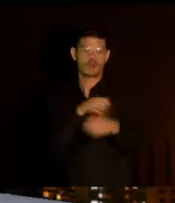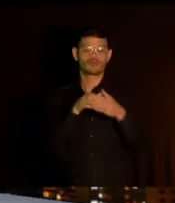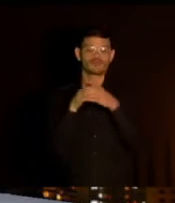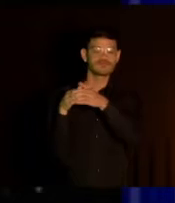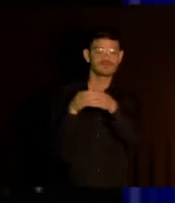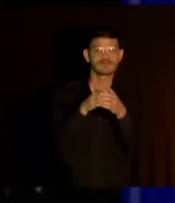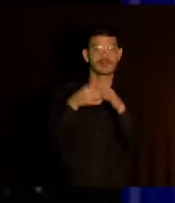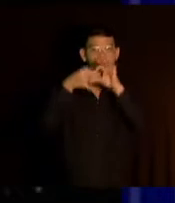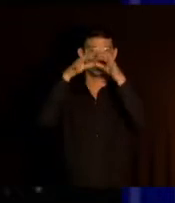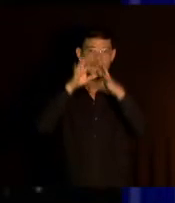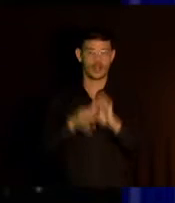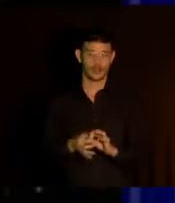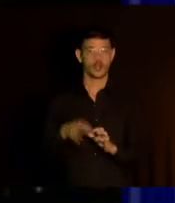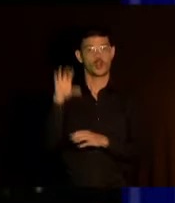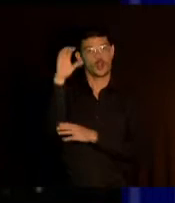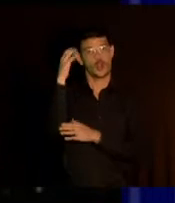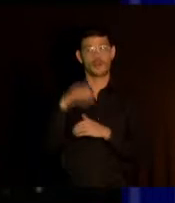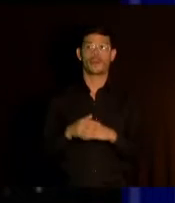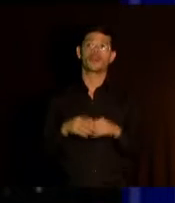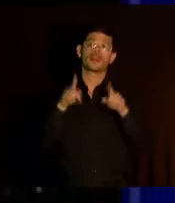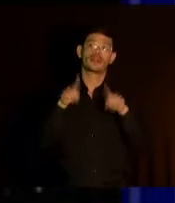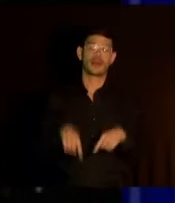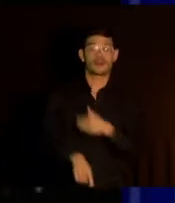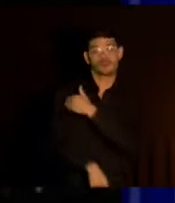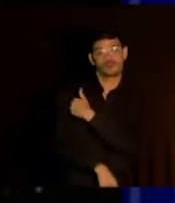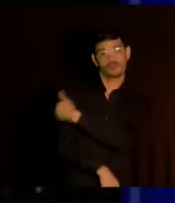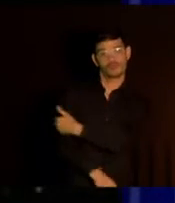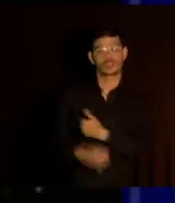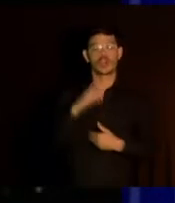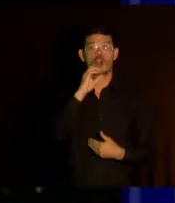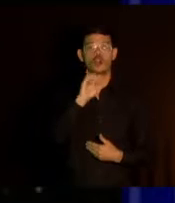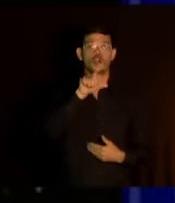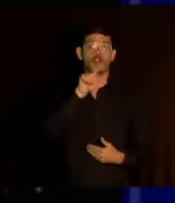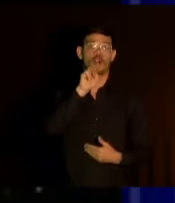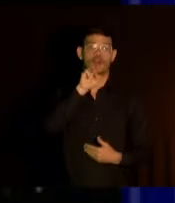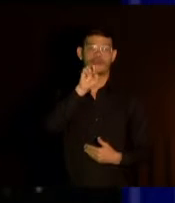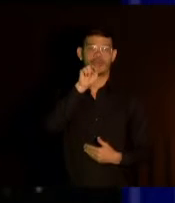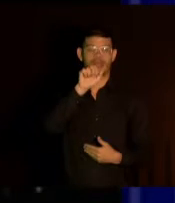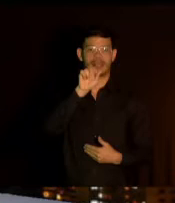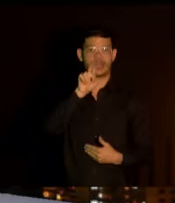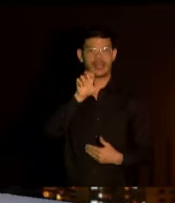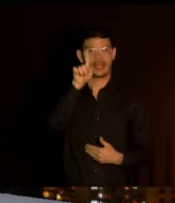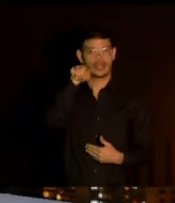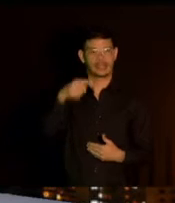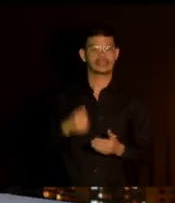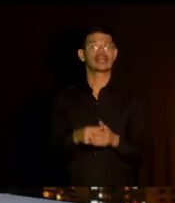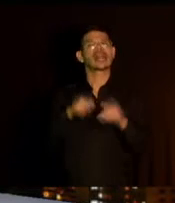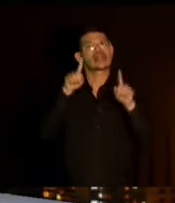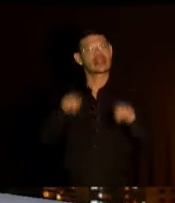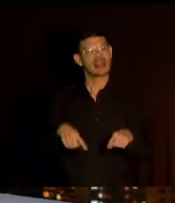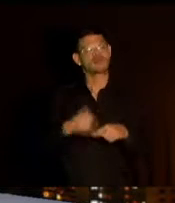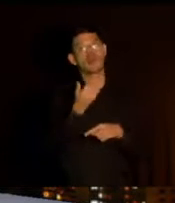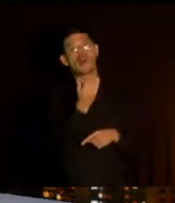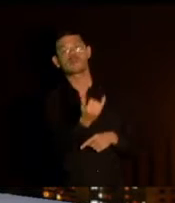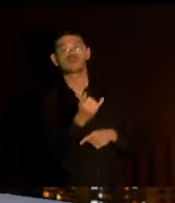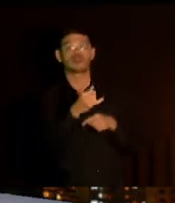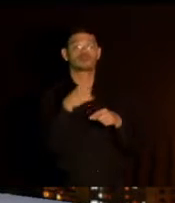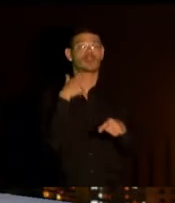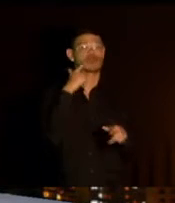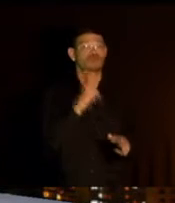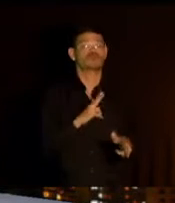el asesor jurídico del Comité Paralímpico Colombiano. Y también estará conectado con nosotros Moisés Fuentes, quien es